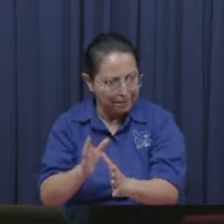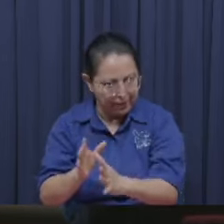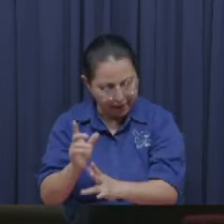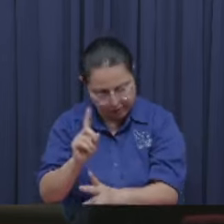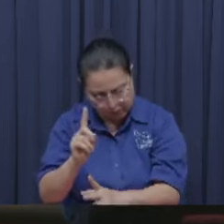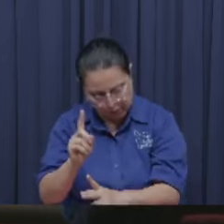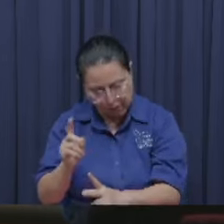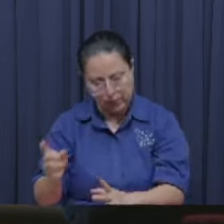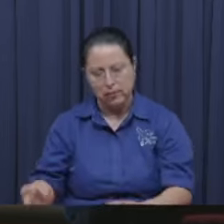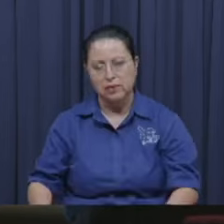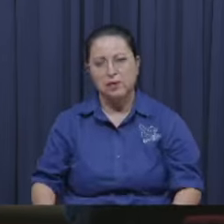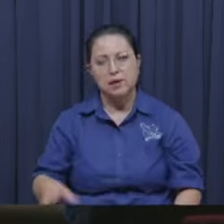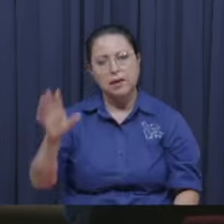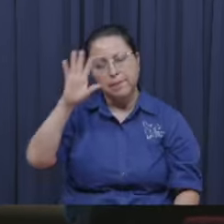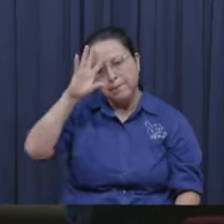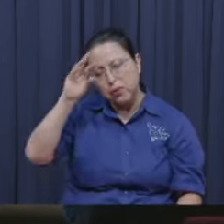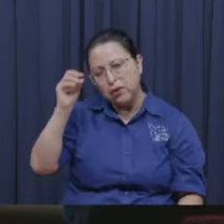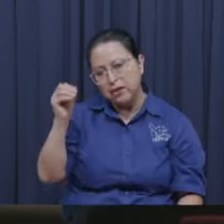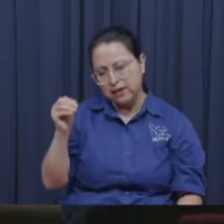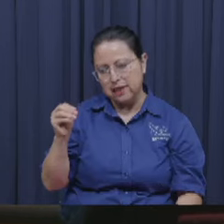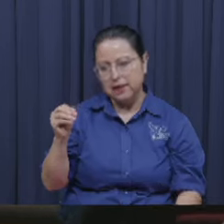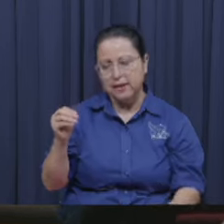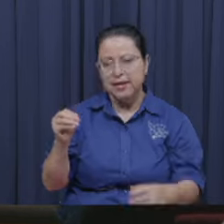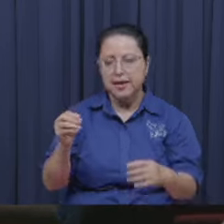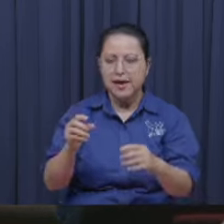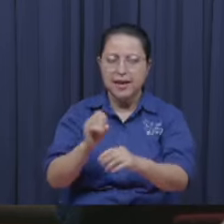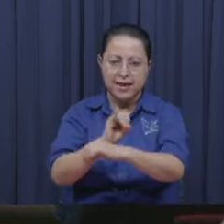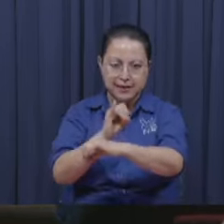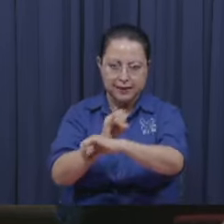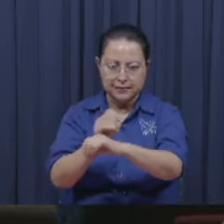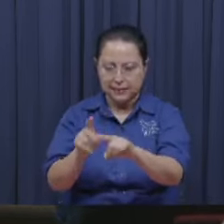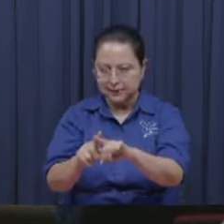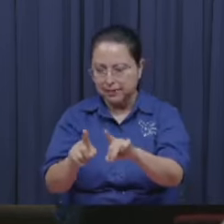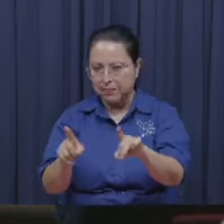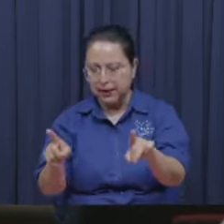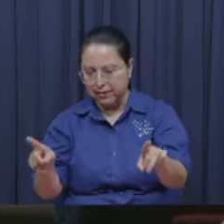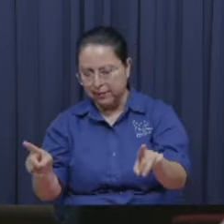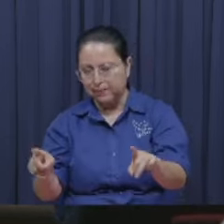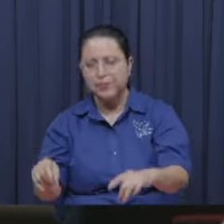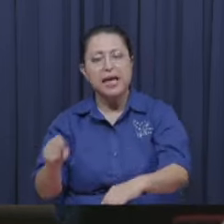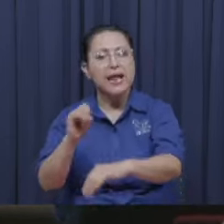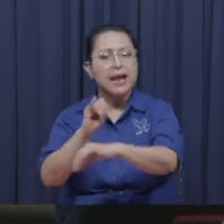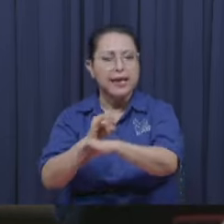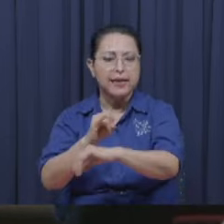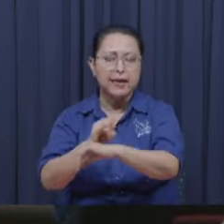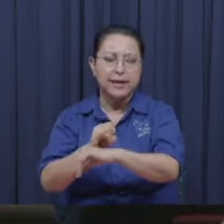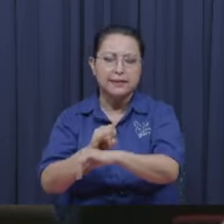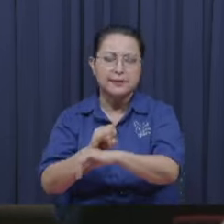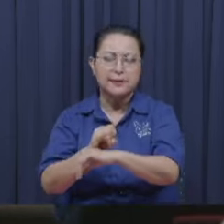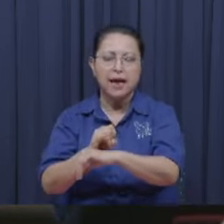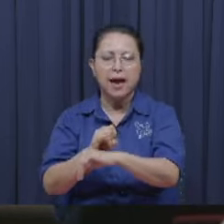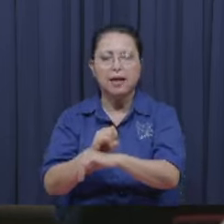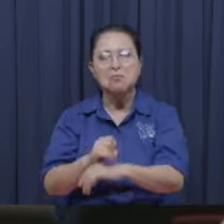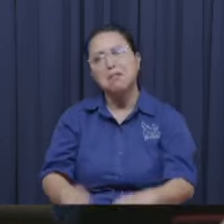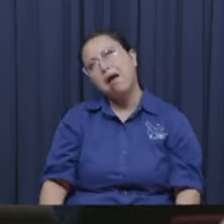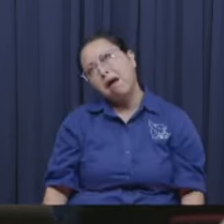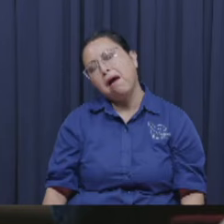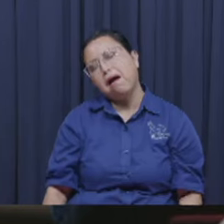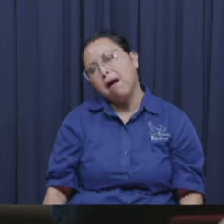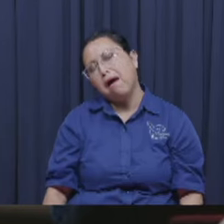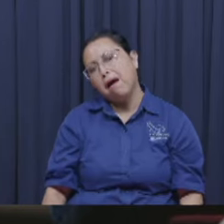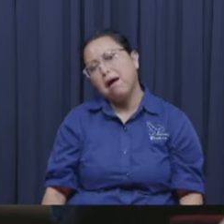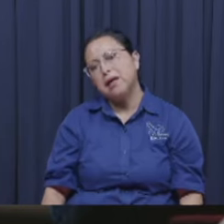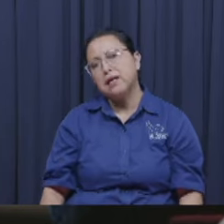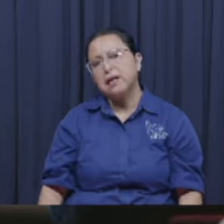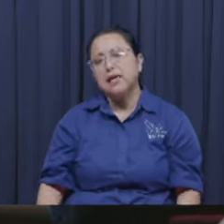Bueno, hay alguien que dijo aquí, está dividida. ¿Alguien más? Acomodada. ¿Qué manda? No está esperando al amado.